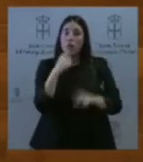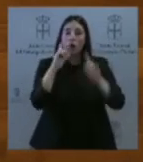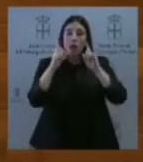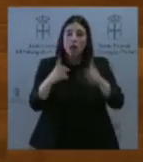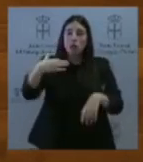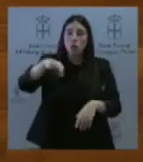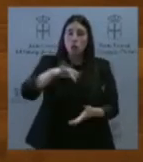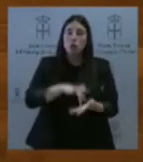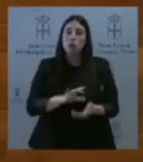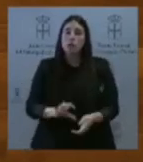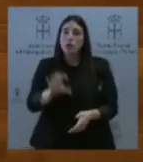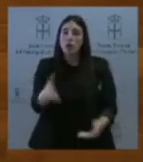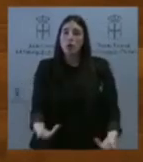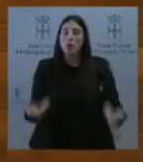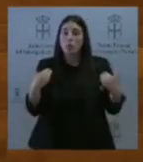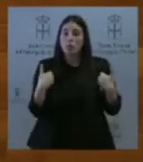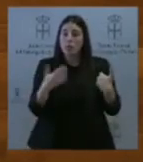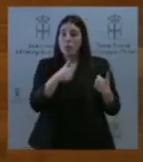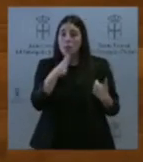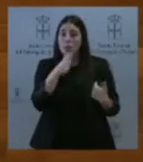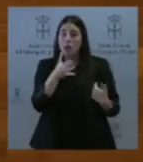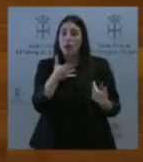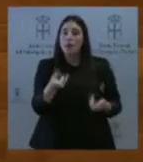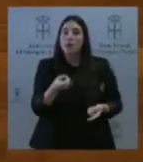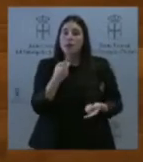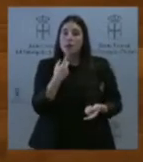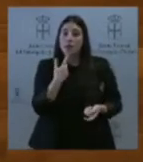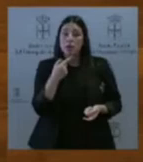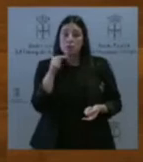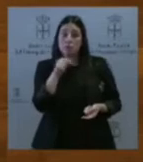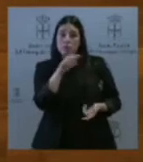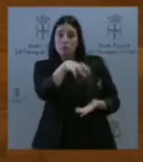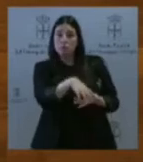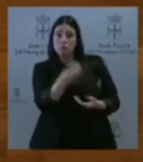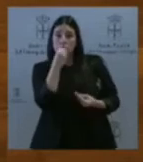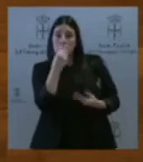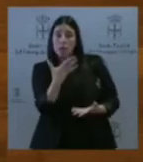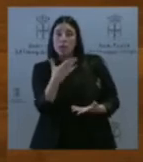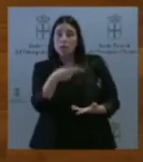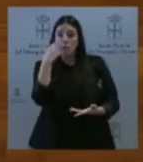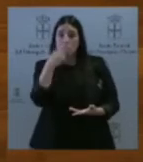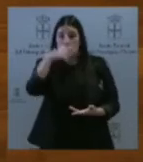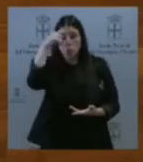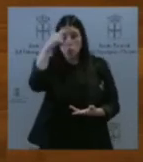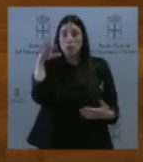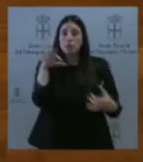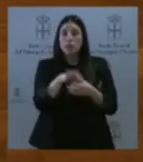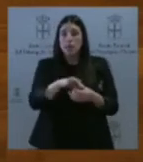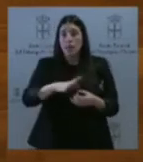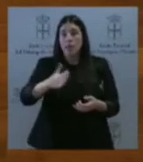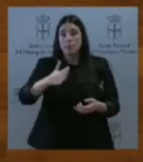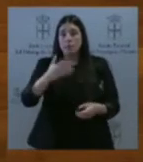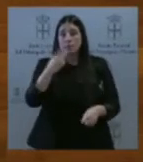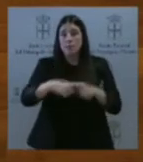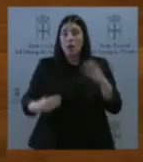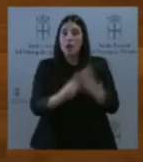para proceder a la declaración de bien de interés cultural é precisamente nel de elementos de titularidade estatal e adscritos a servicios públicos destinados